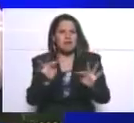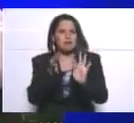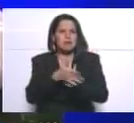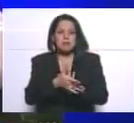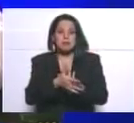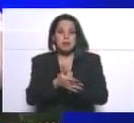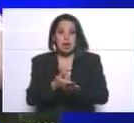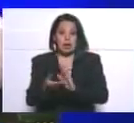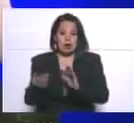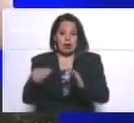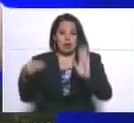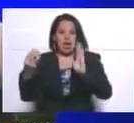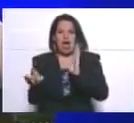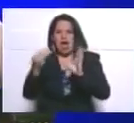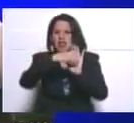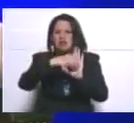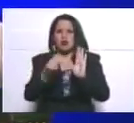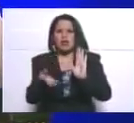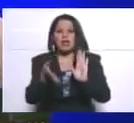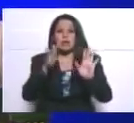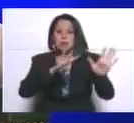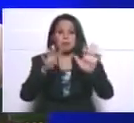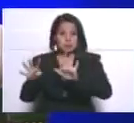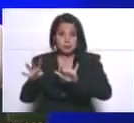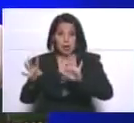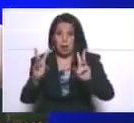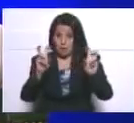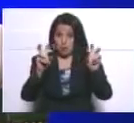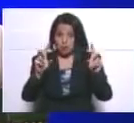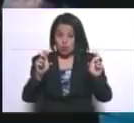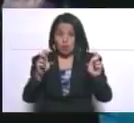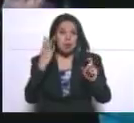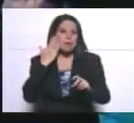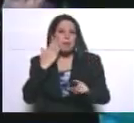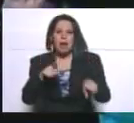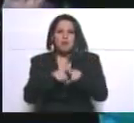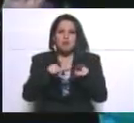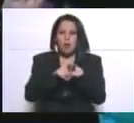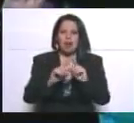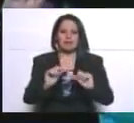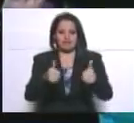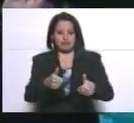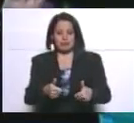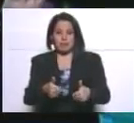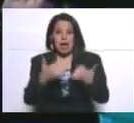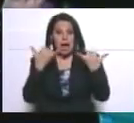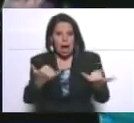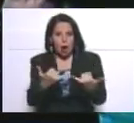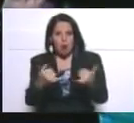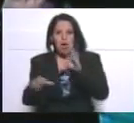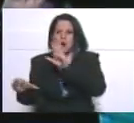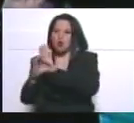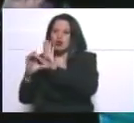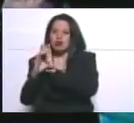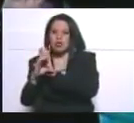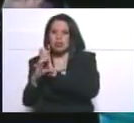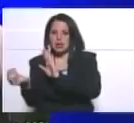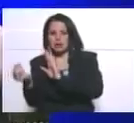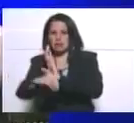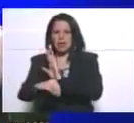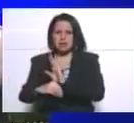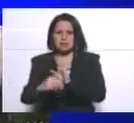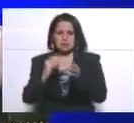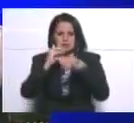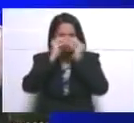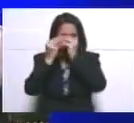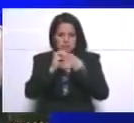de 1999. Hay una Constitución pionera, una Constitución madre, y está ahorita una constituyente, bueno, que llegó en medio de